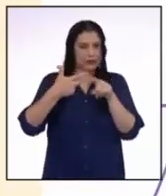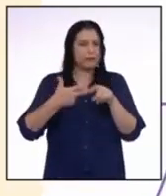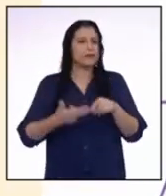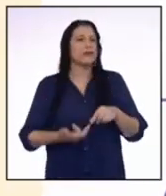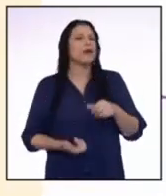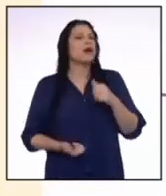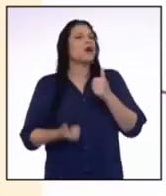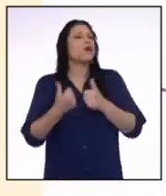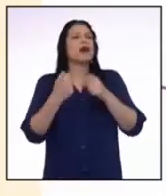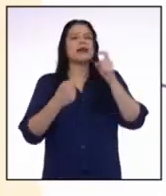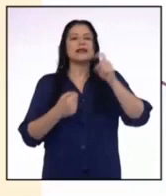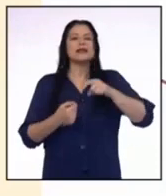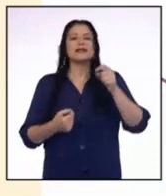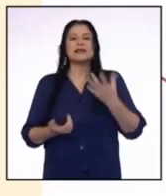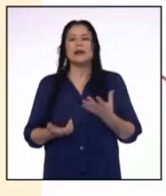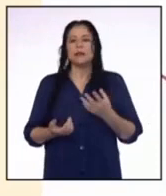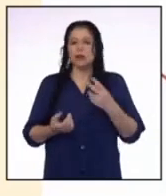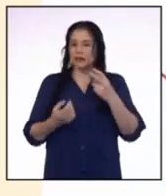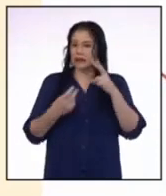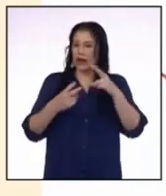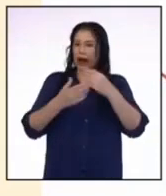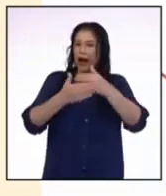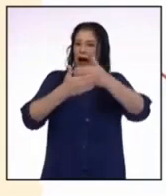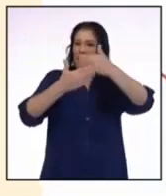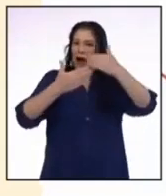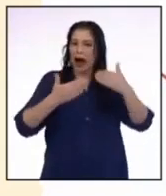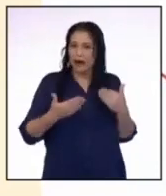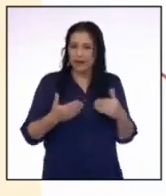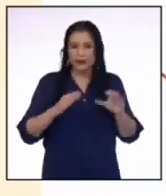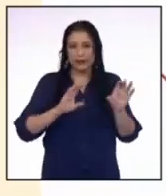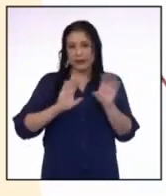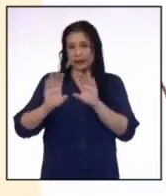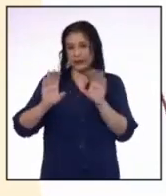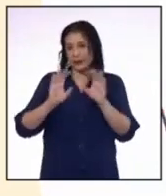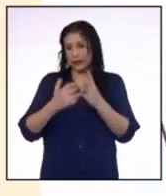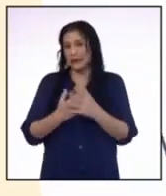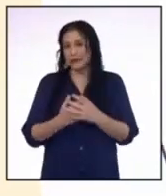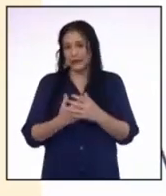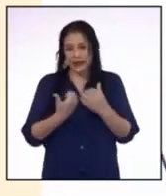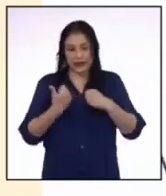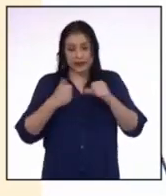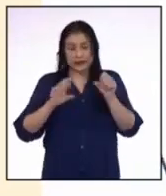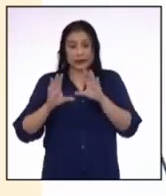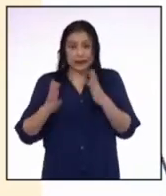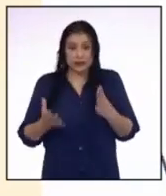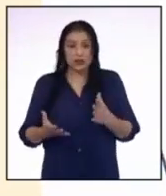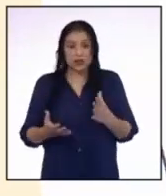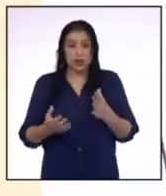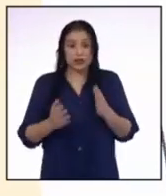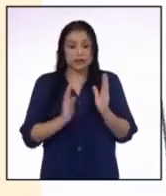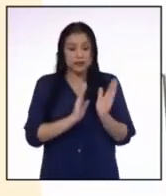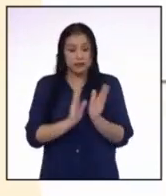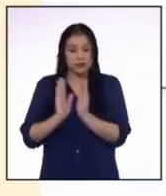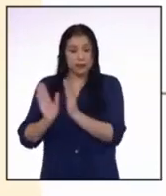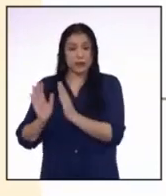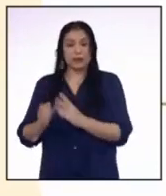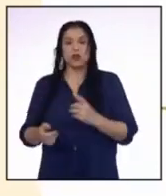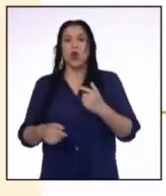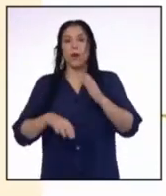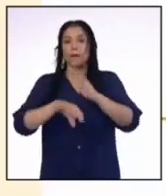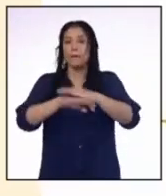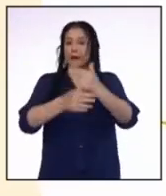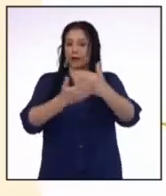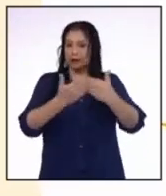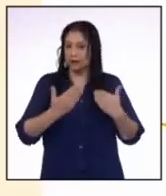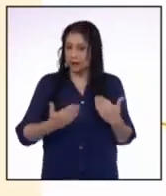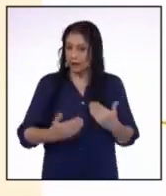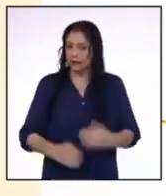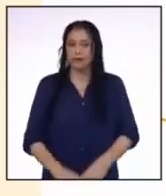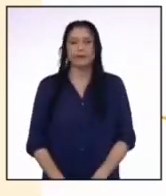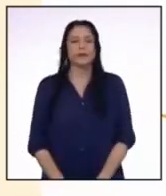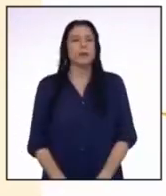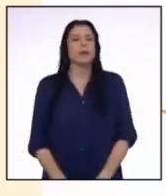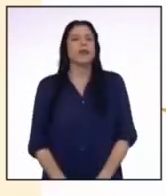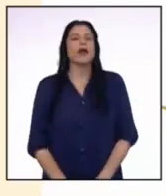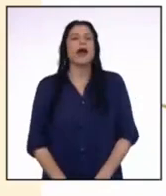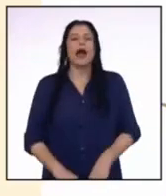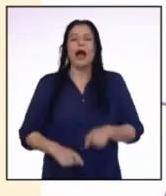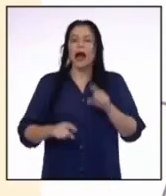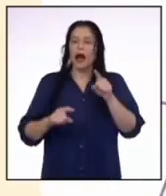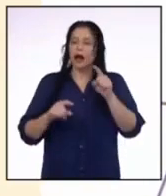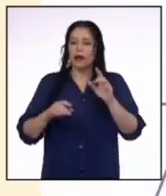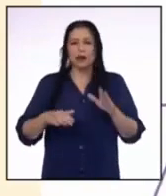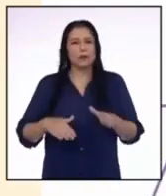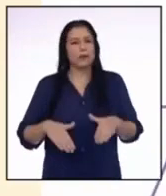se debe tener en cuenta antes de realizar las acciones de preparación o prevención? Profesora,